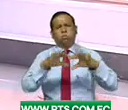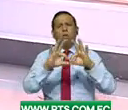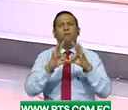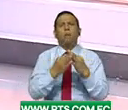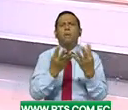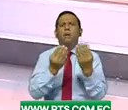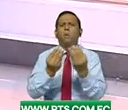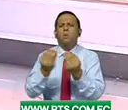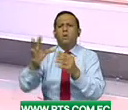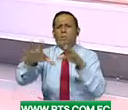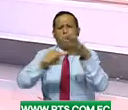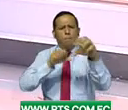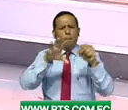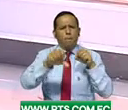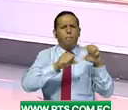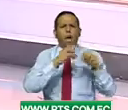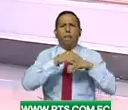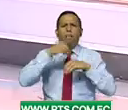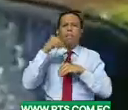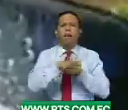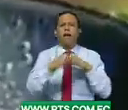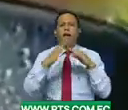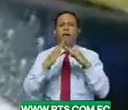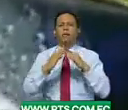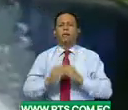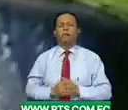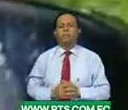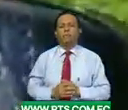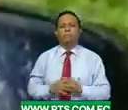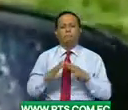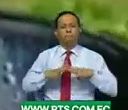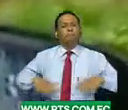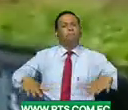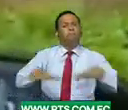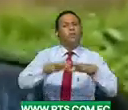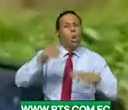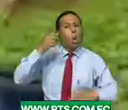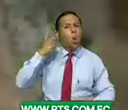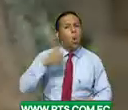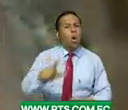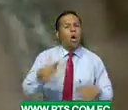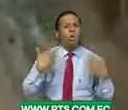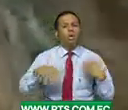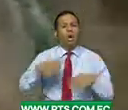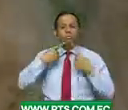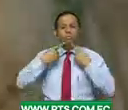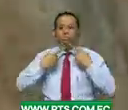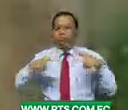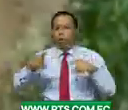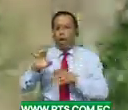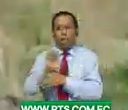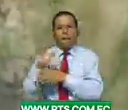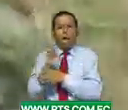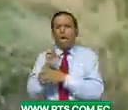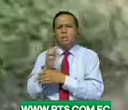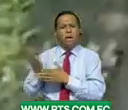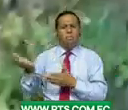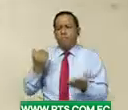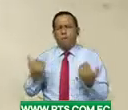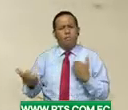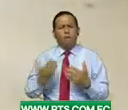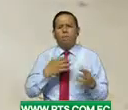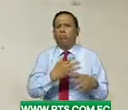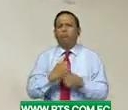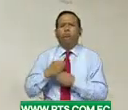que salir de sus hogares. El cantón Loja es declarado en emergencia por la primera autoridad y es que el fuerte invierno ha